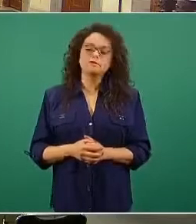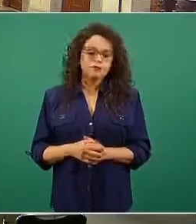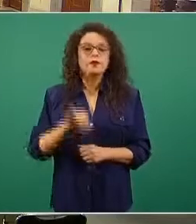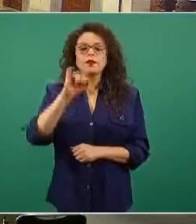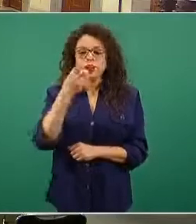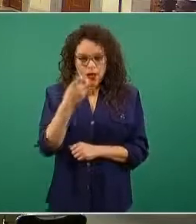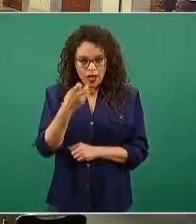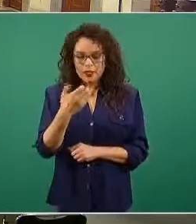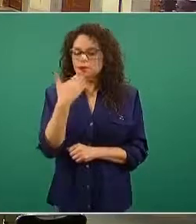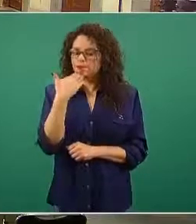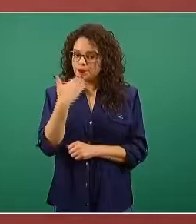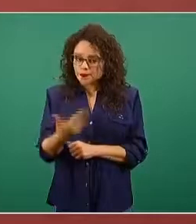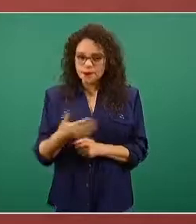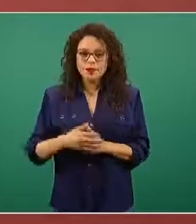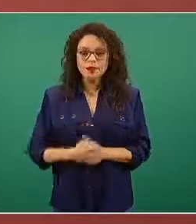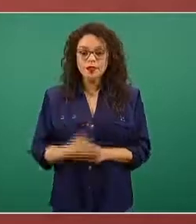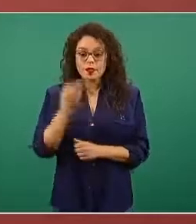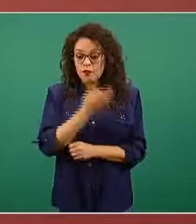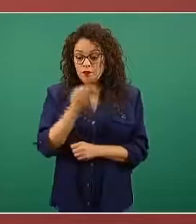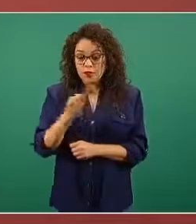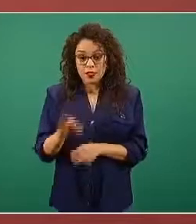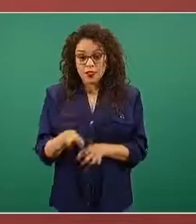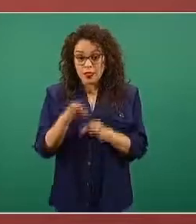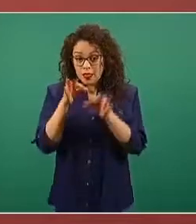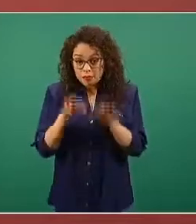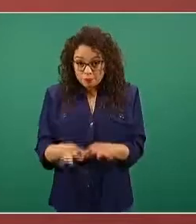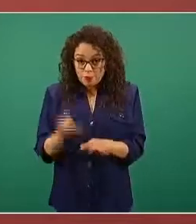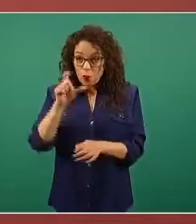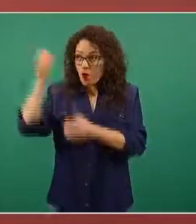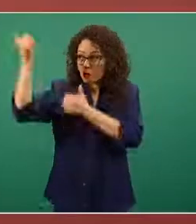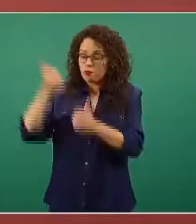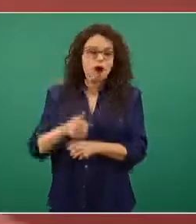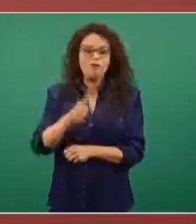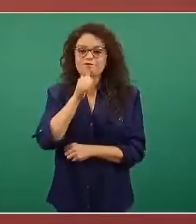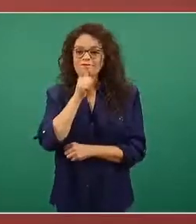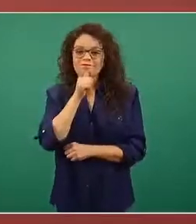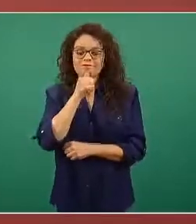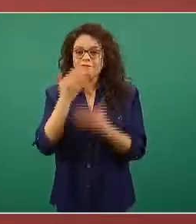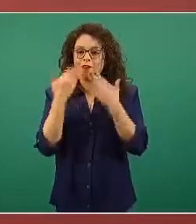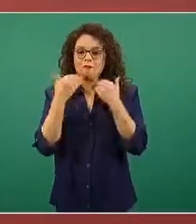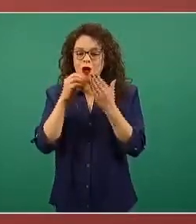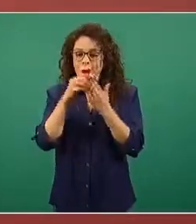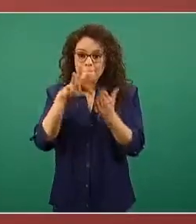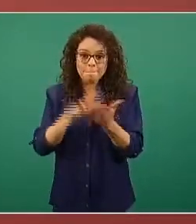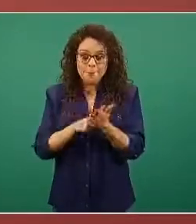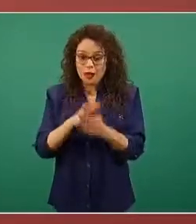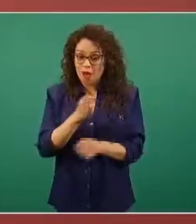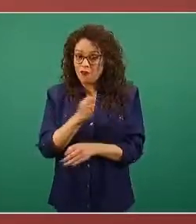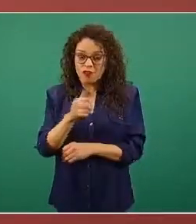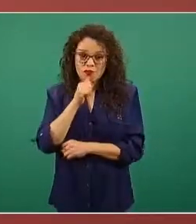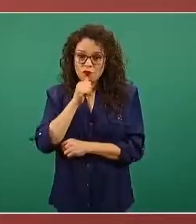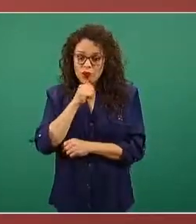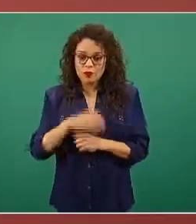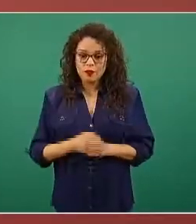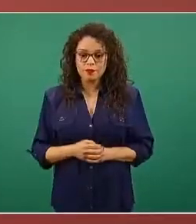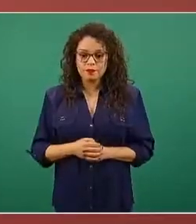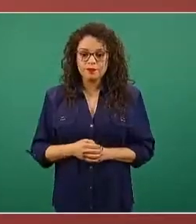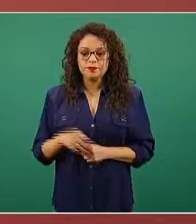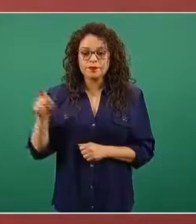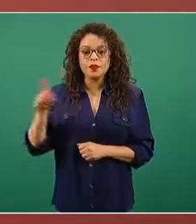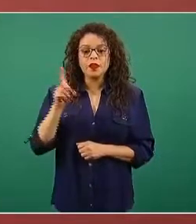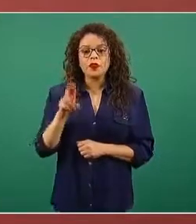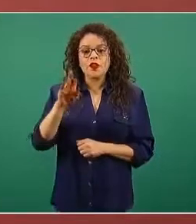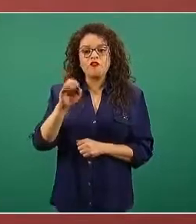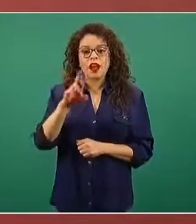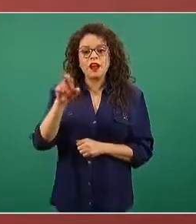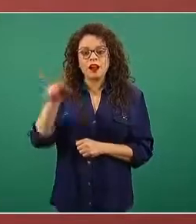hecho, la fecha exacta de llegada no está definida. Desde luego el maestro Ferrer, el director del INSABI, esta